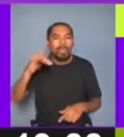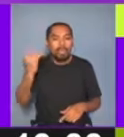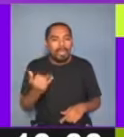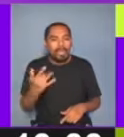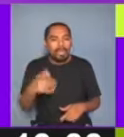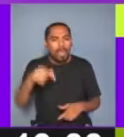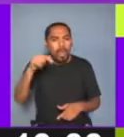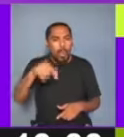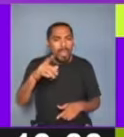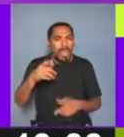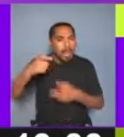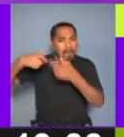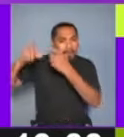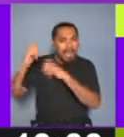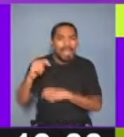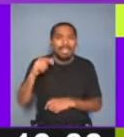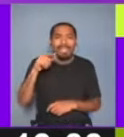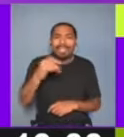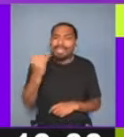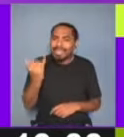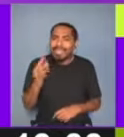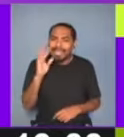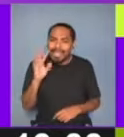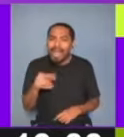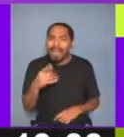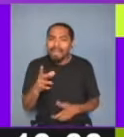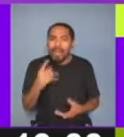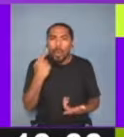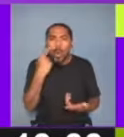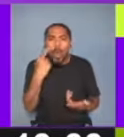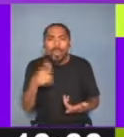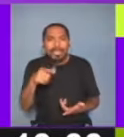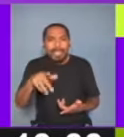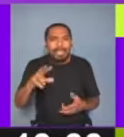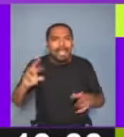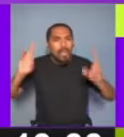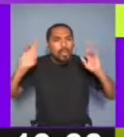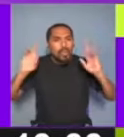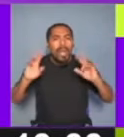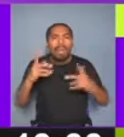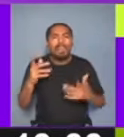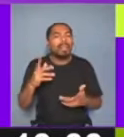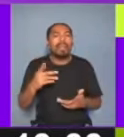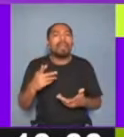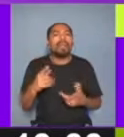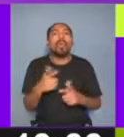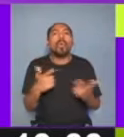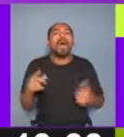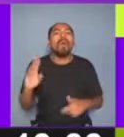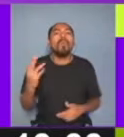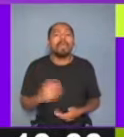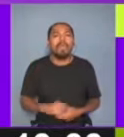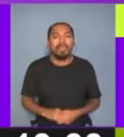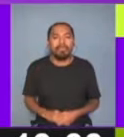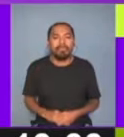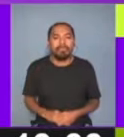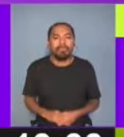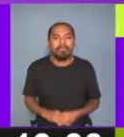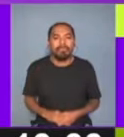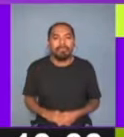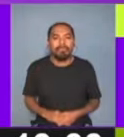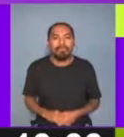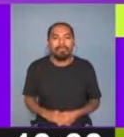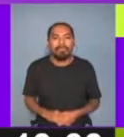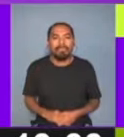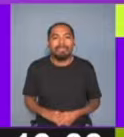tiene algo que ver con la cuestión esta de que ha sido una desgracia con suerte lo que ha ocurrido Sí nosotros este